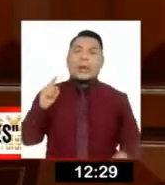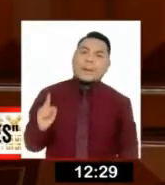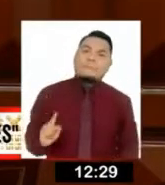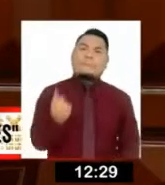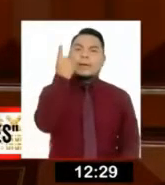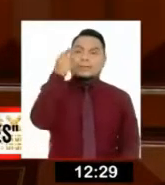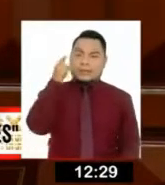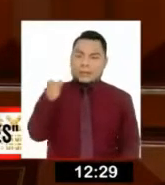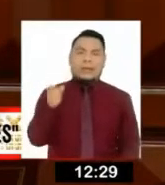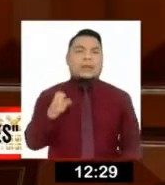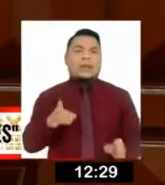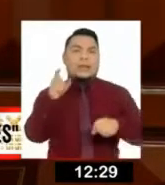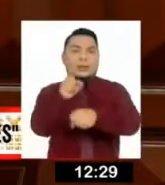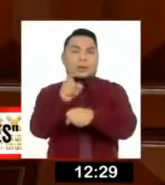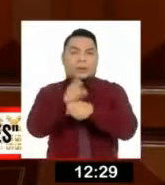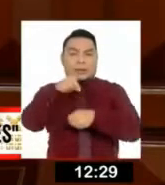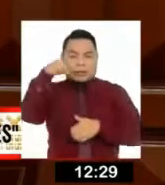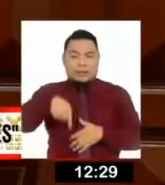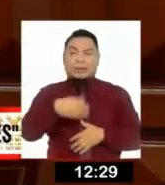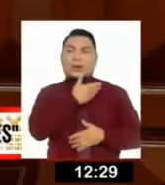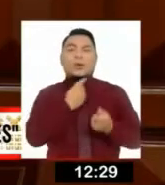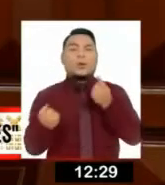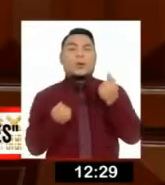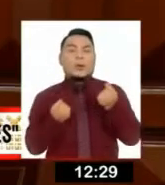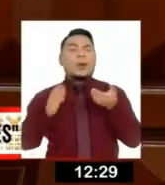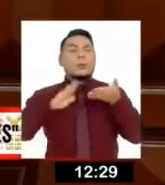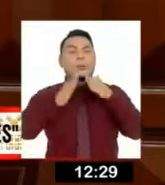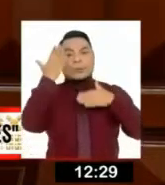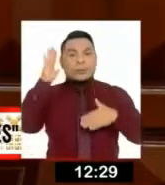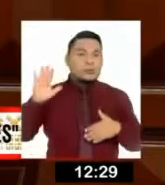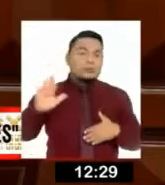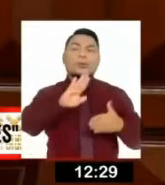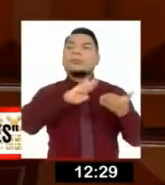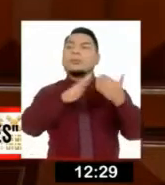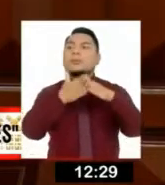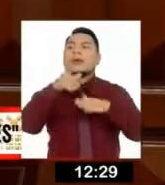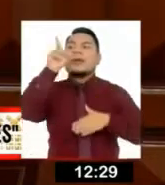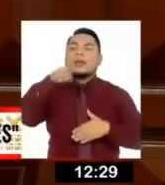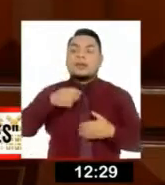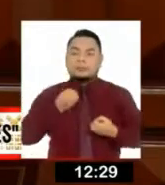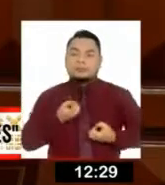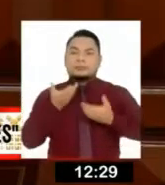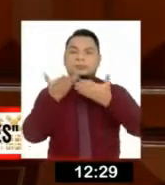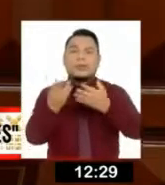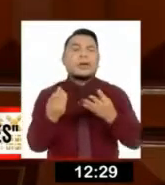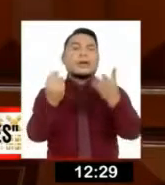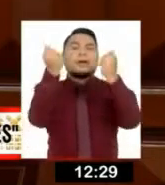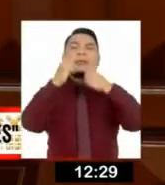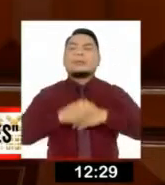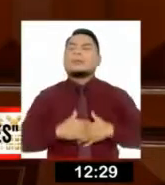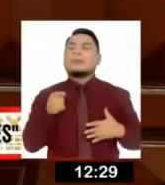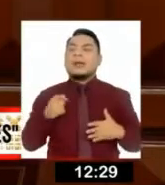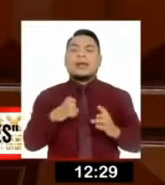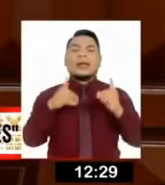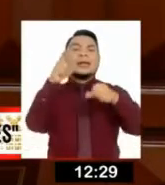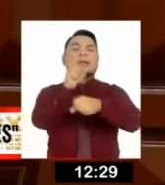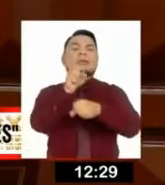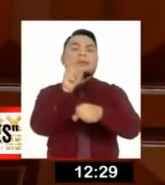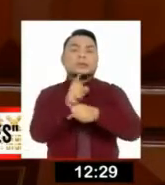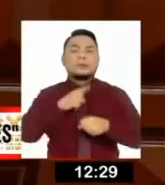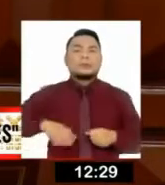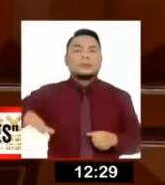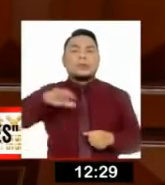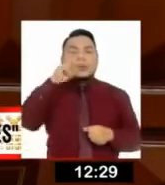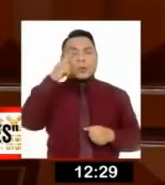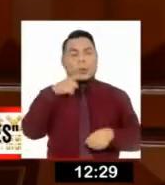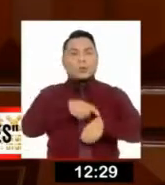prioridad que este gobierno del pueblo y para el pueblo declararemos de inmediato la educación pública en